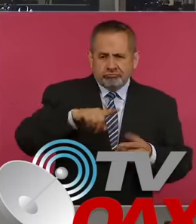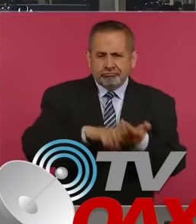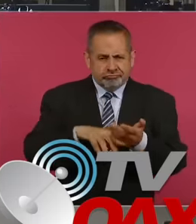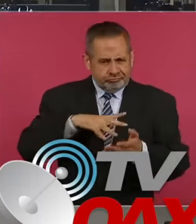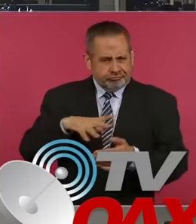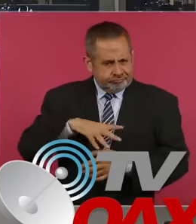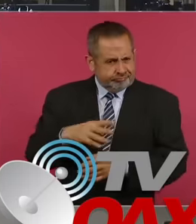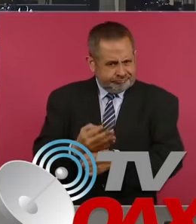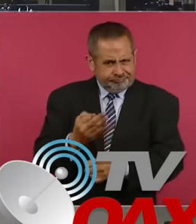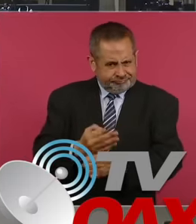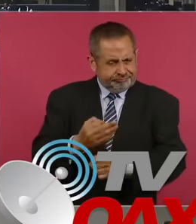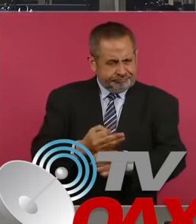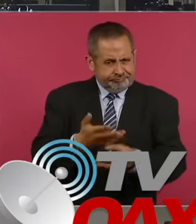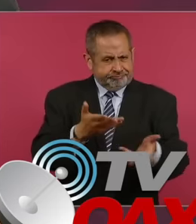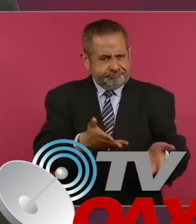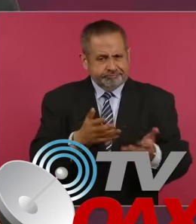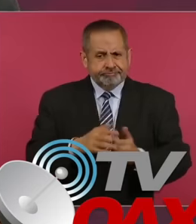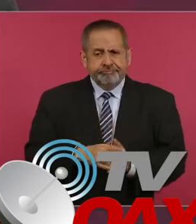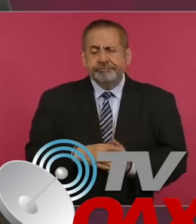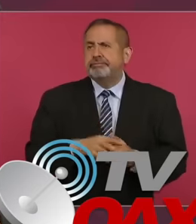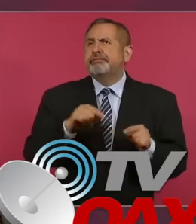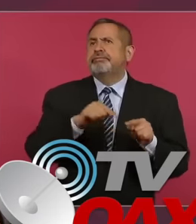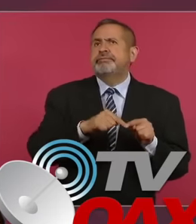ruta que va